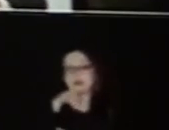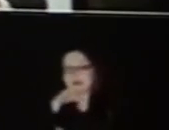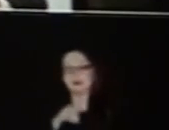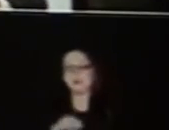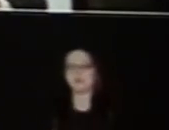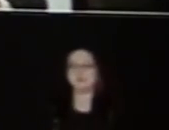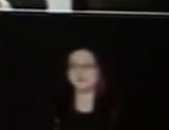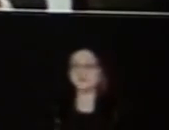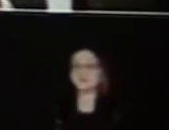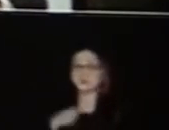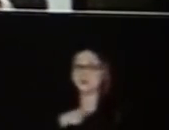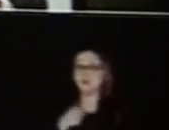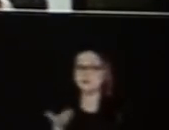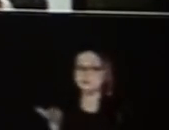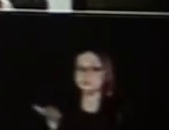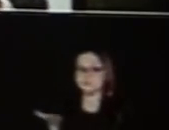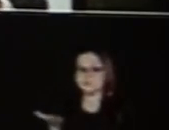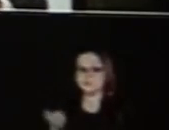le agradezco